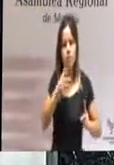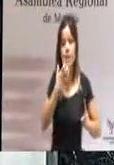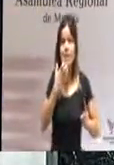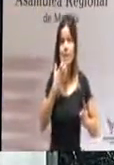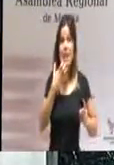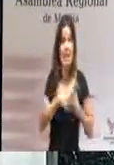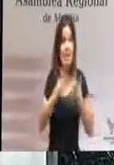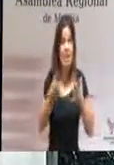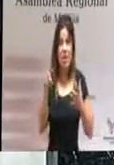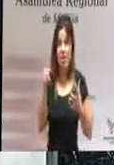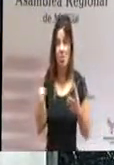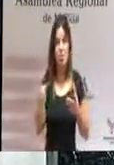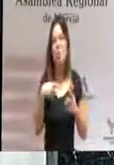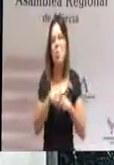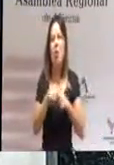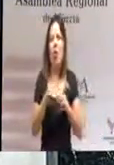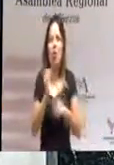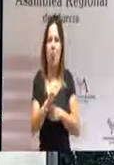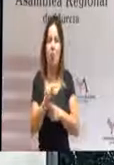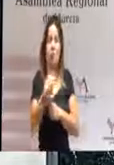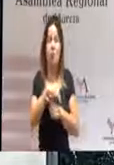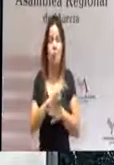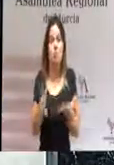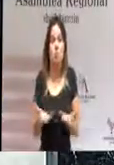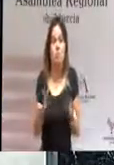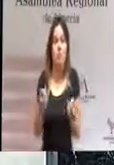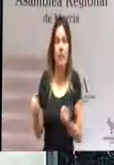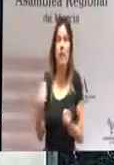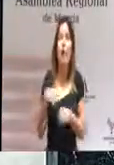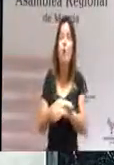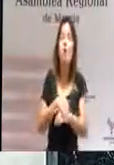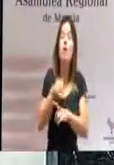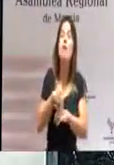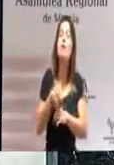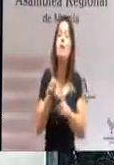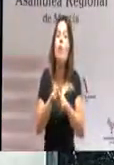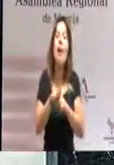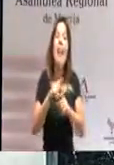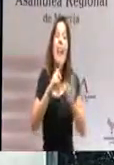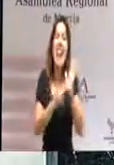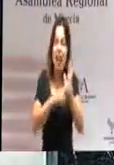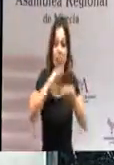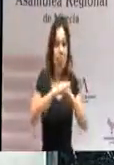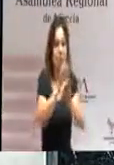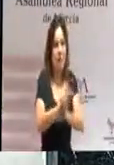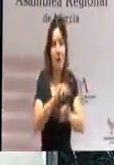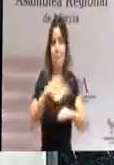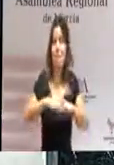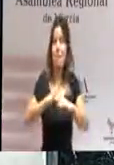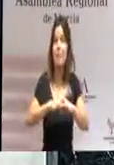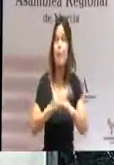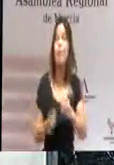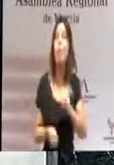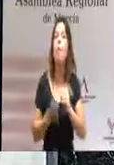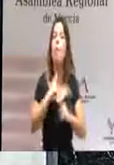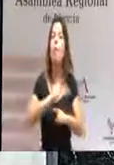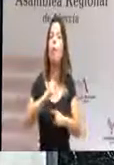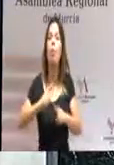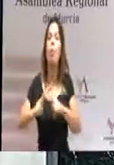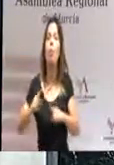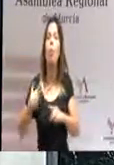que nos desalienta. El desgobierno en este ámbito llega al extremo de no cumplir ni siquiera las leyes, mucho menos los mandatos de la